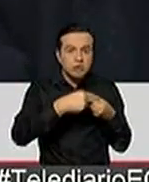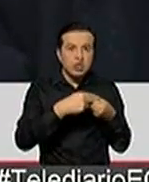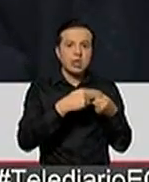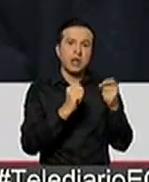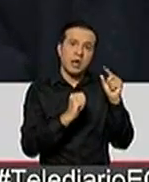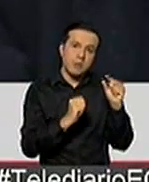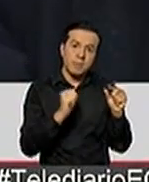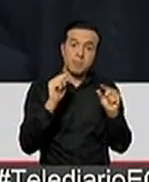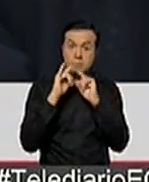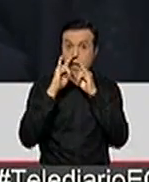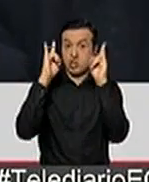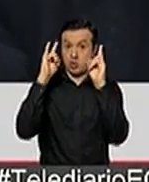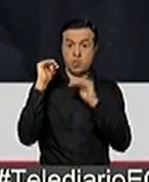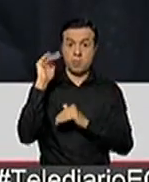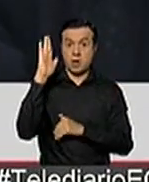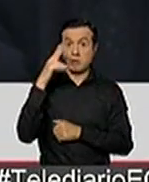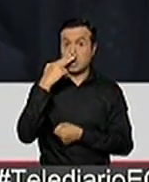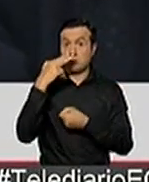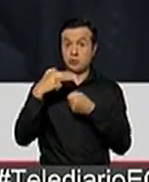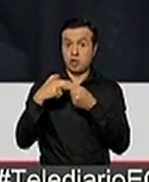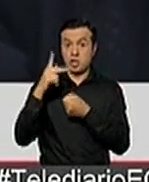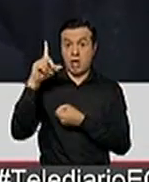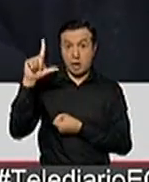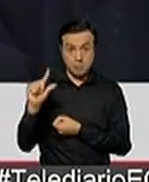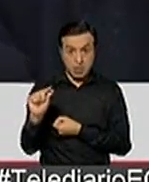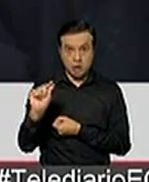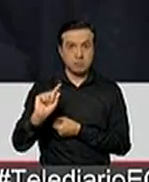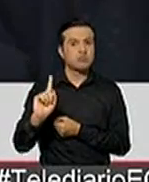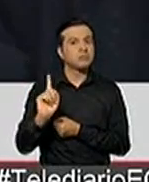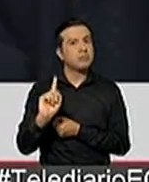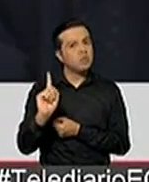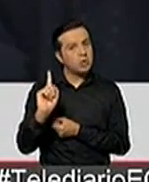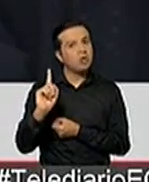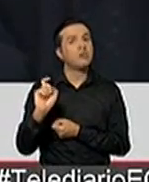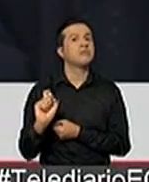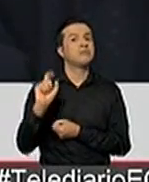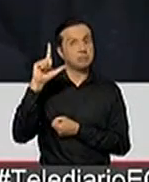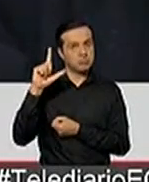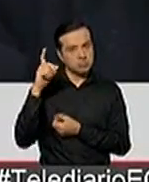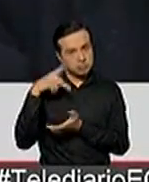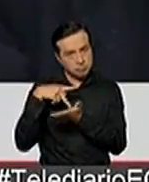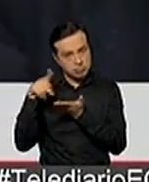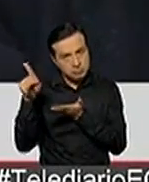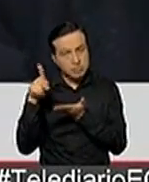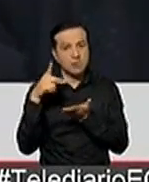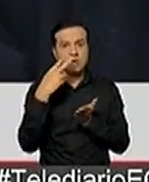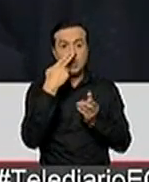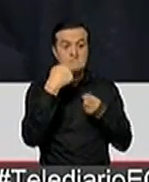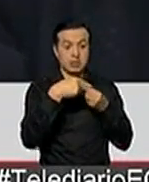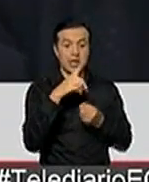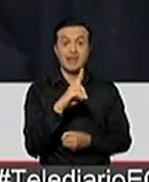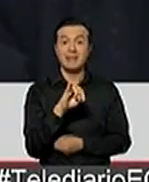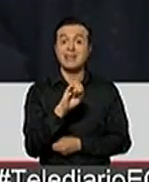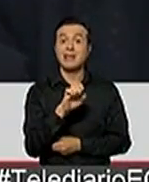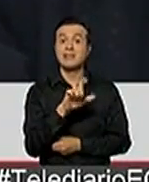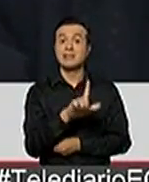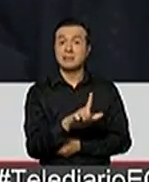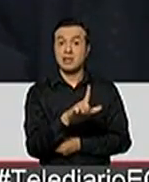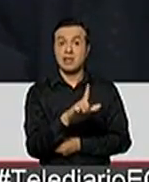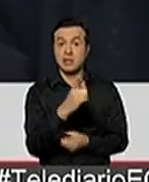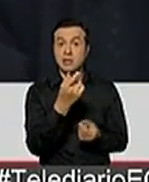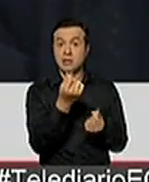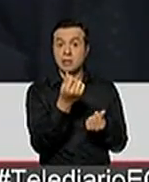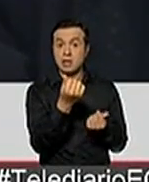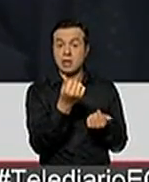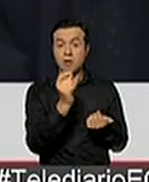Quien tiene más no merece, creo, tener el subsidio. De diésel, que se mantenga los precios